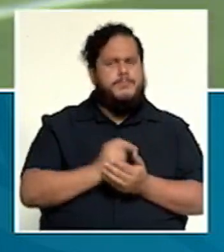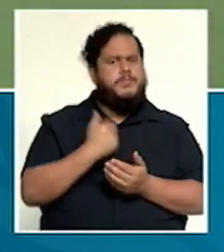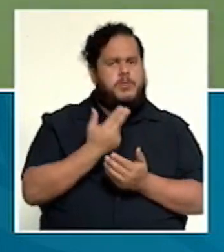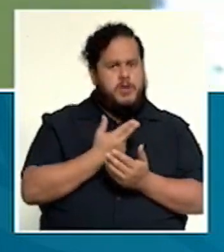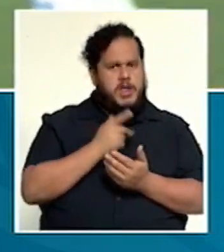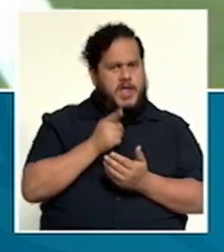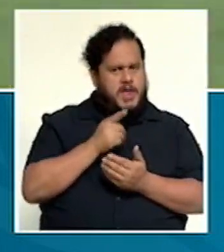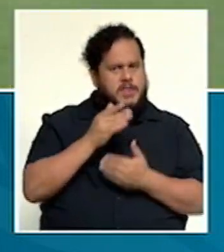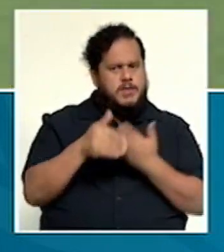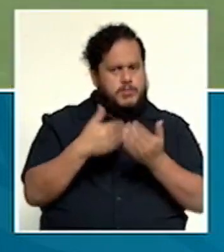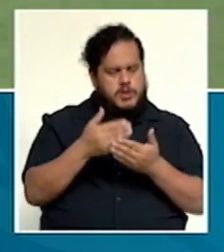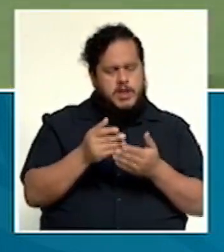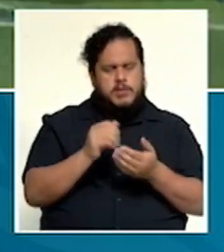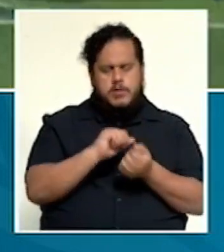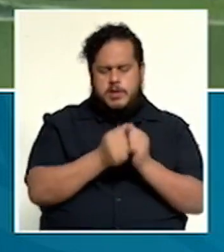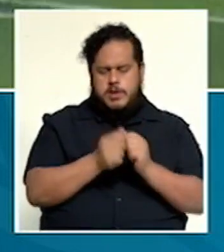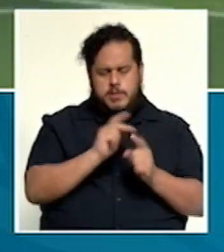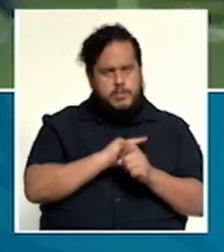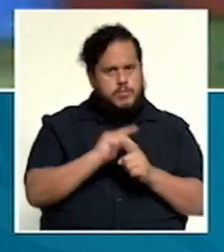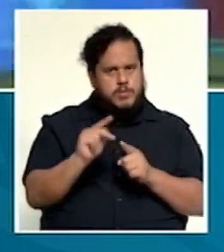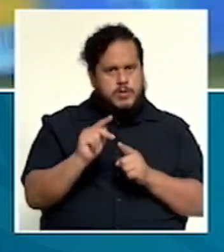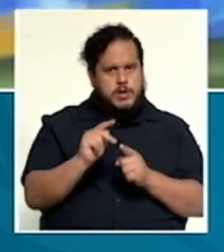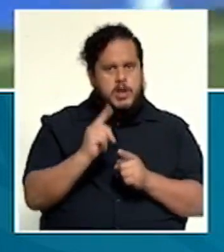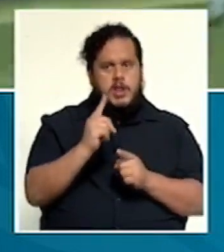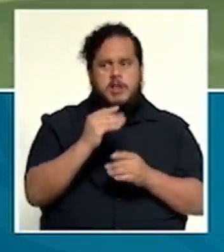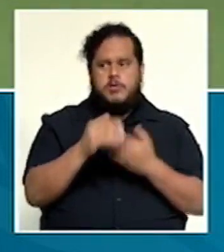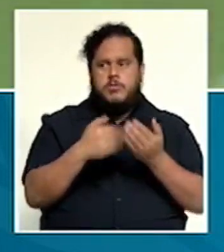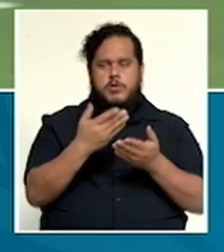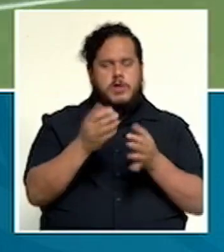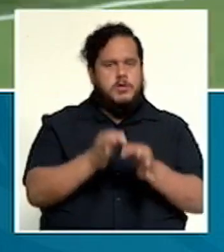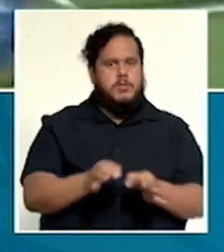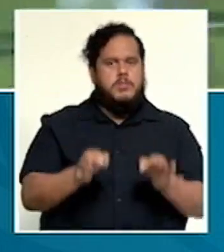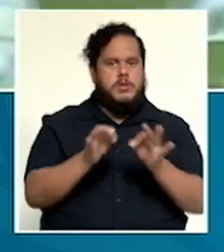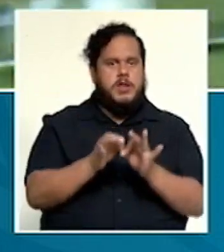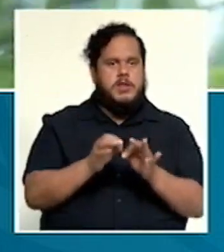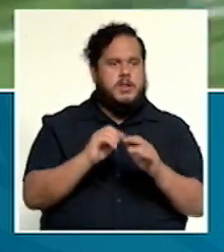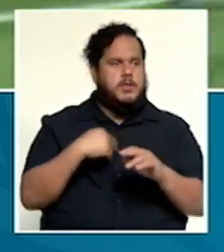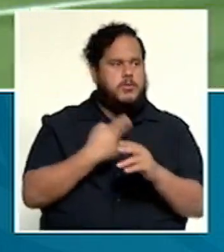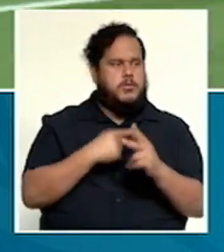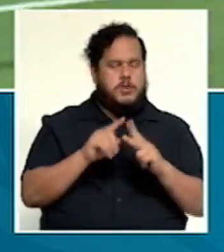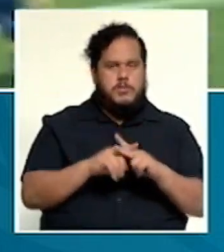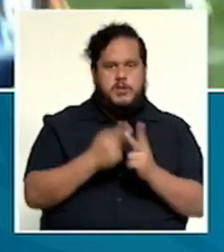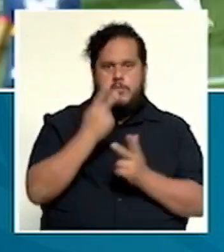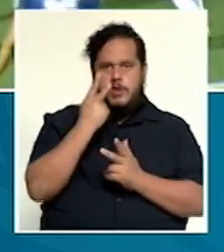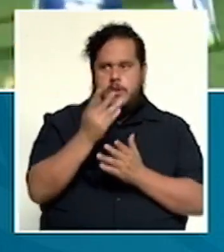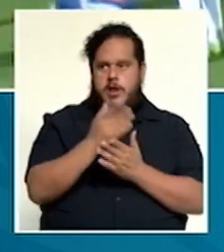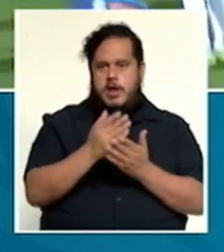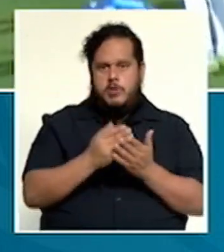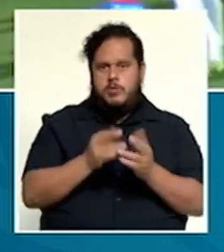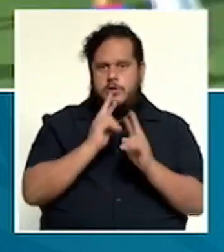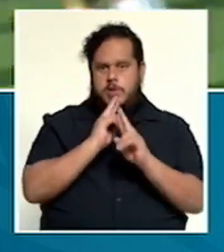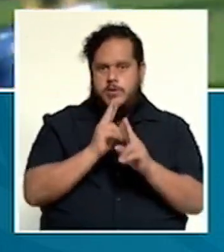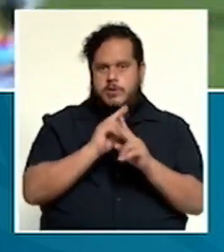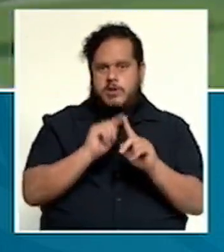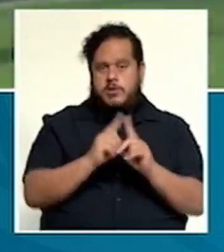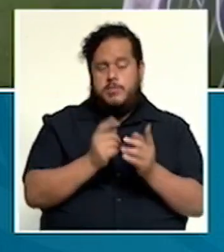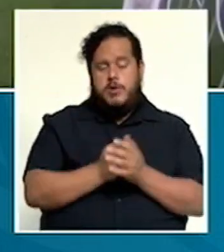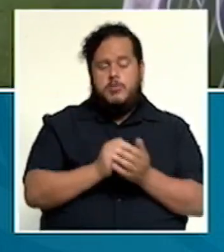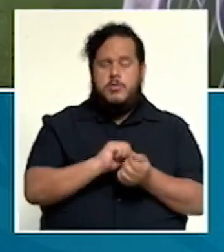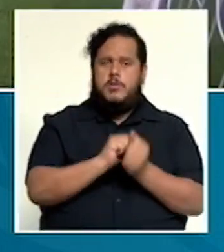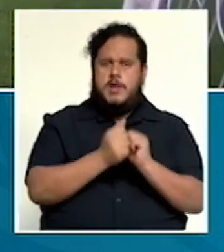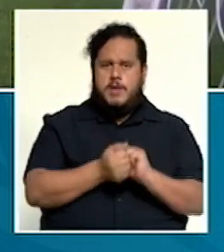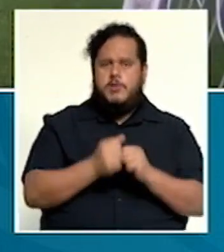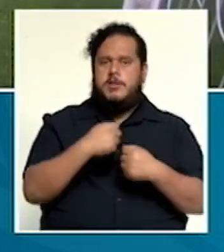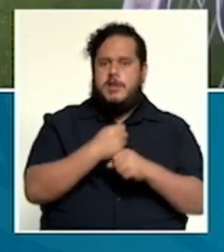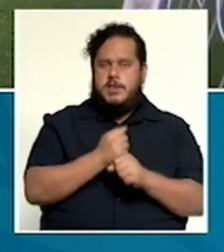Ese proceso de profesionalización es un proceso importantísimo que empezamos a ver algunos de los resultados, pero son transformaciones que